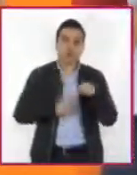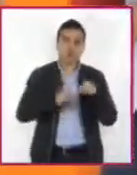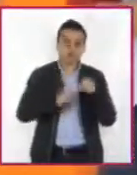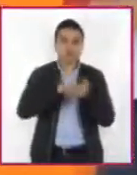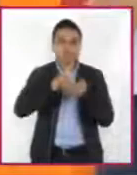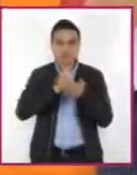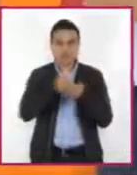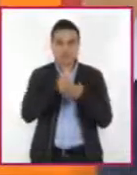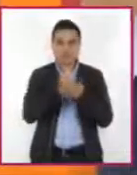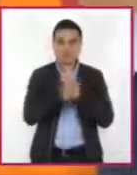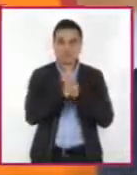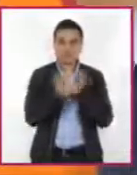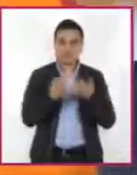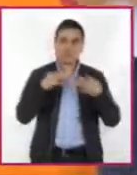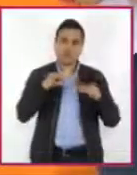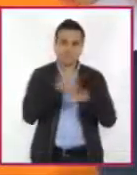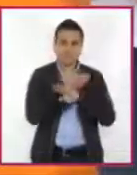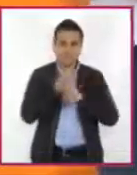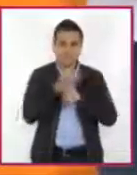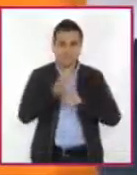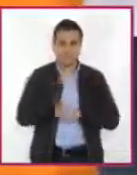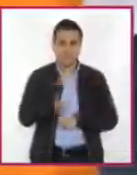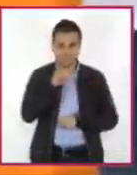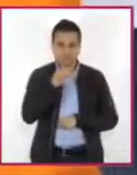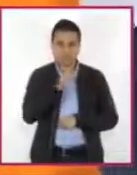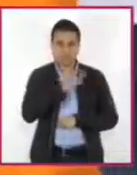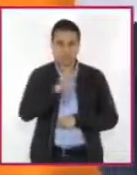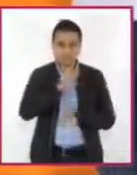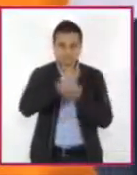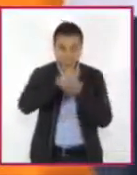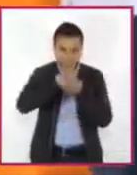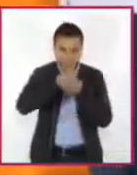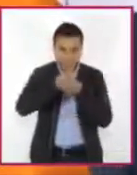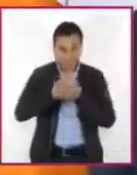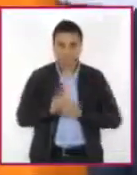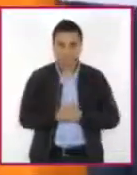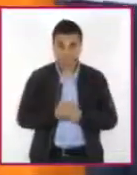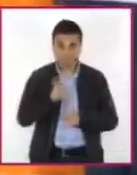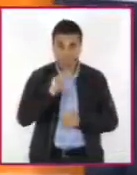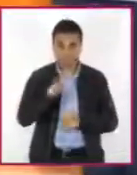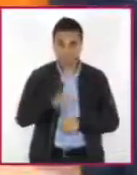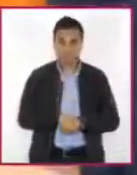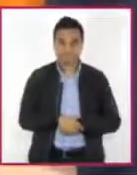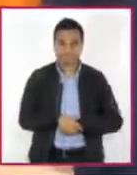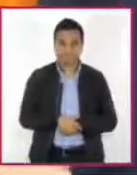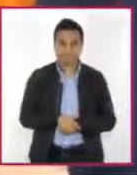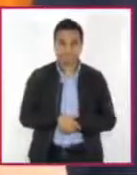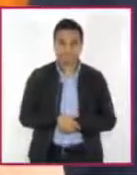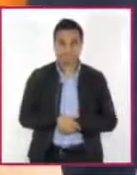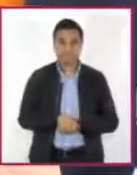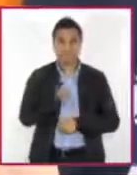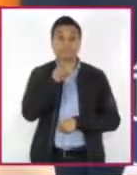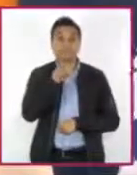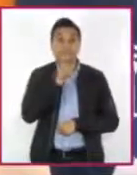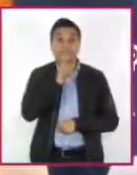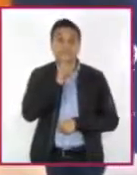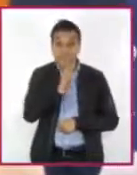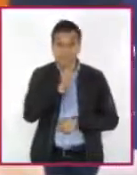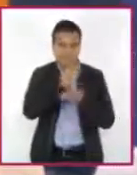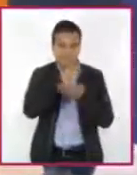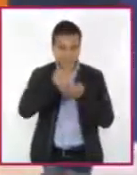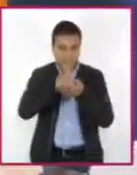cuaderno u hojas blancas para que vayan siguiendo las pistas del rally. Anoten las respuestas en su cuaderno y